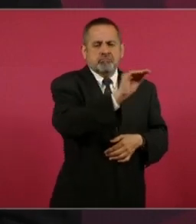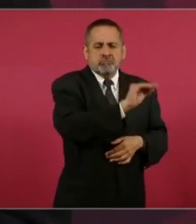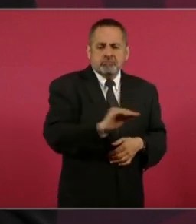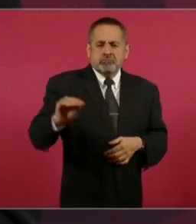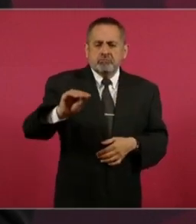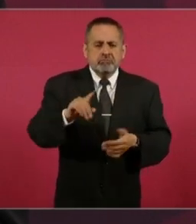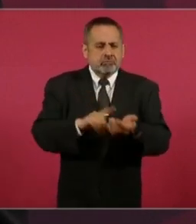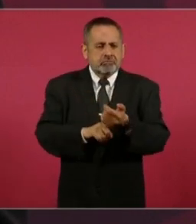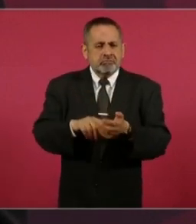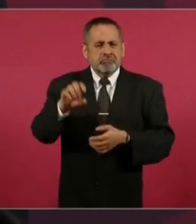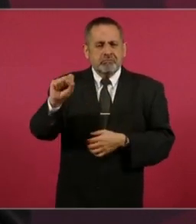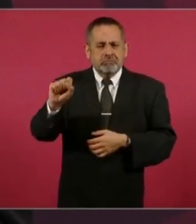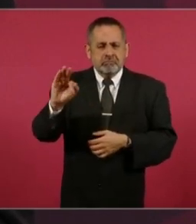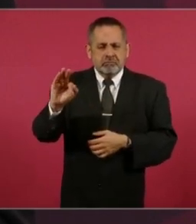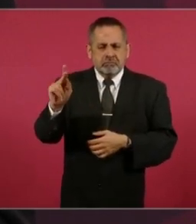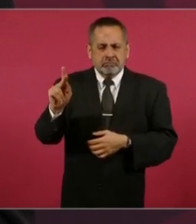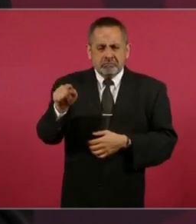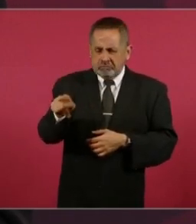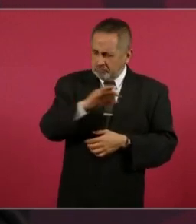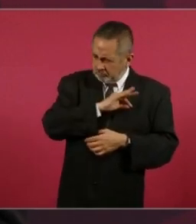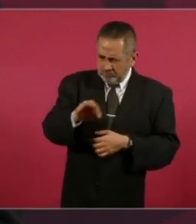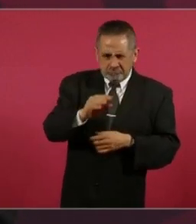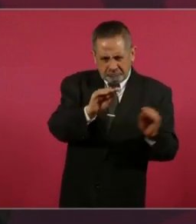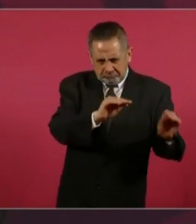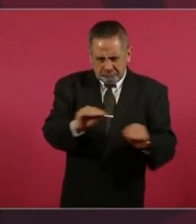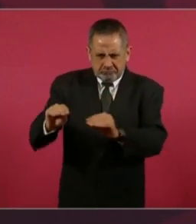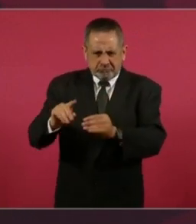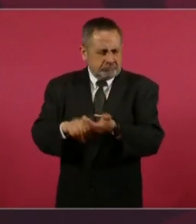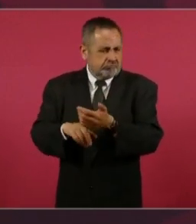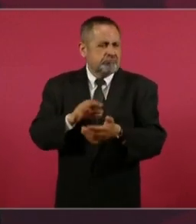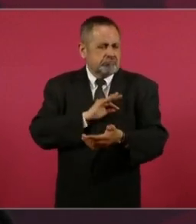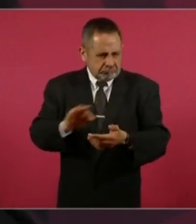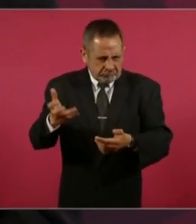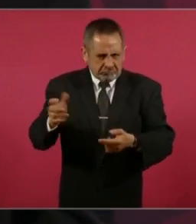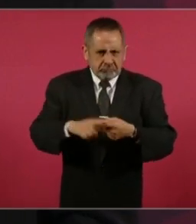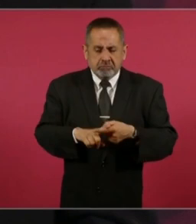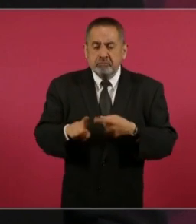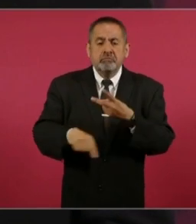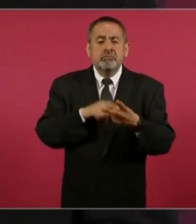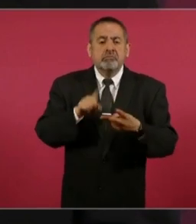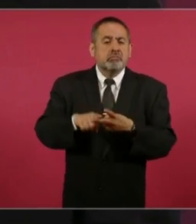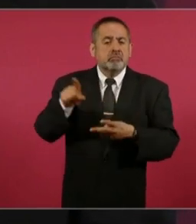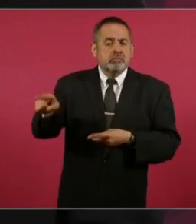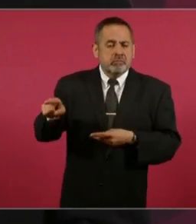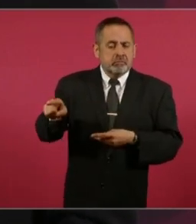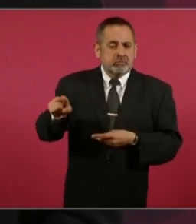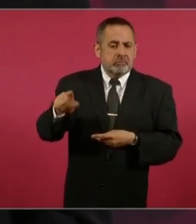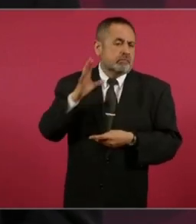la pública la lo puede hacer en el poder